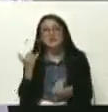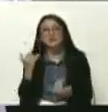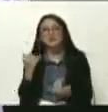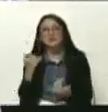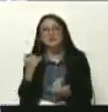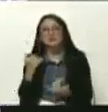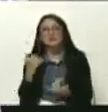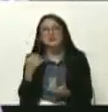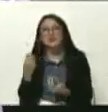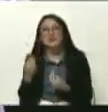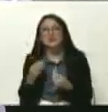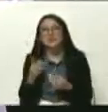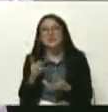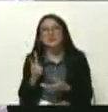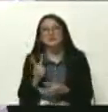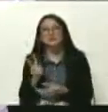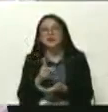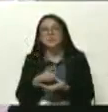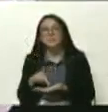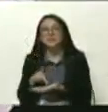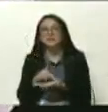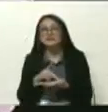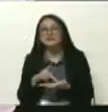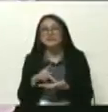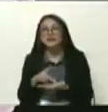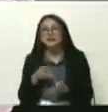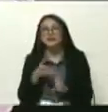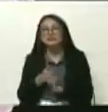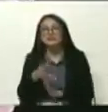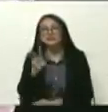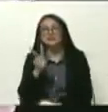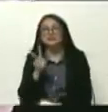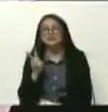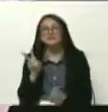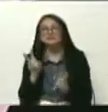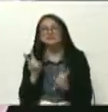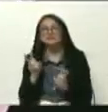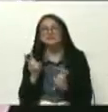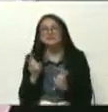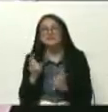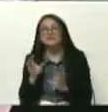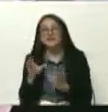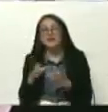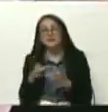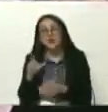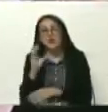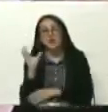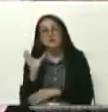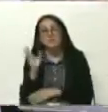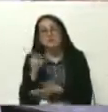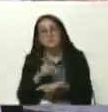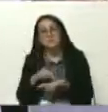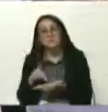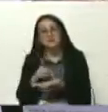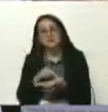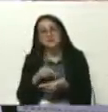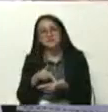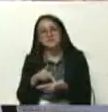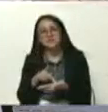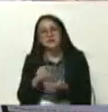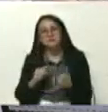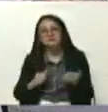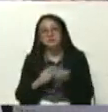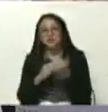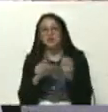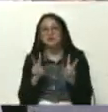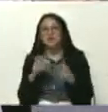y cómo Venezuela ha participado? También usted hablaba que la sociedad colombiana ha sido partícipe de impulsar